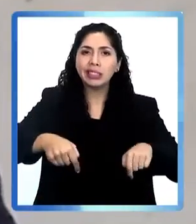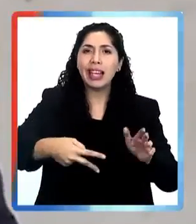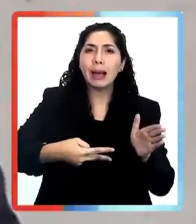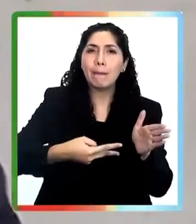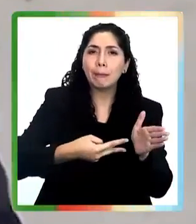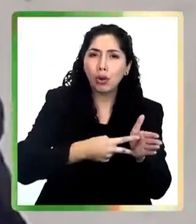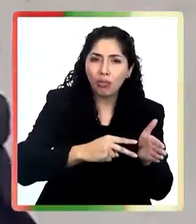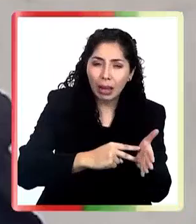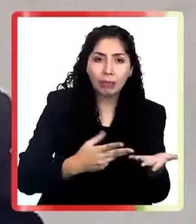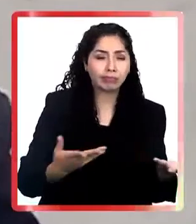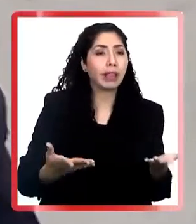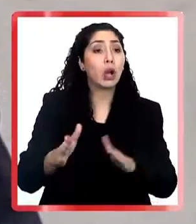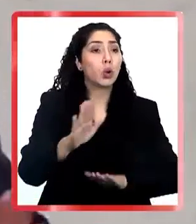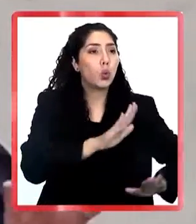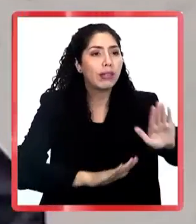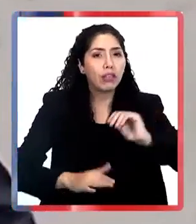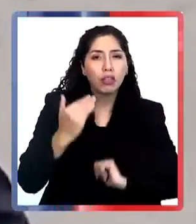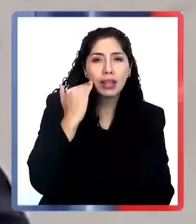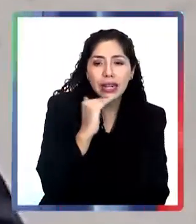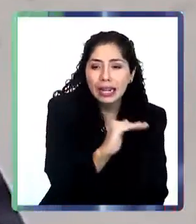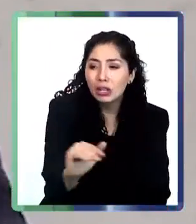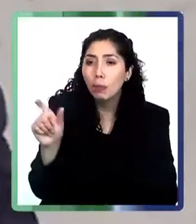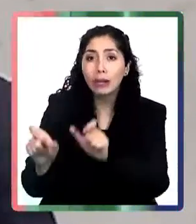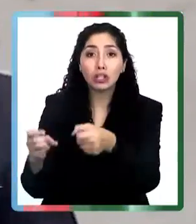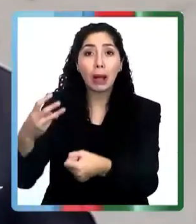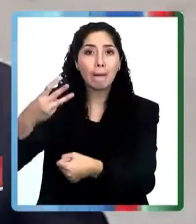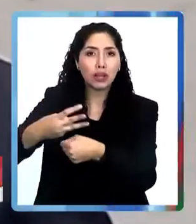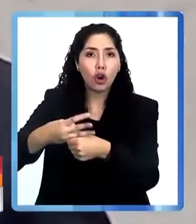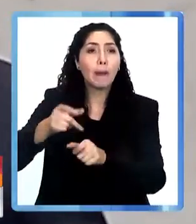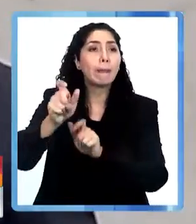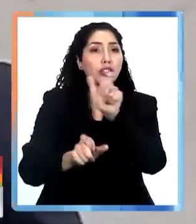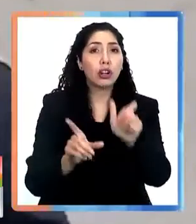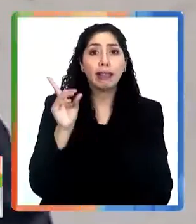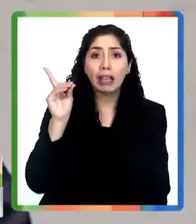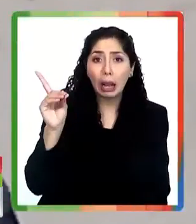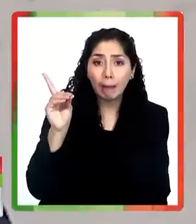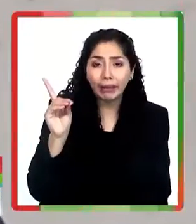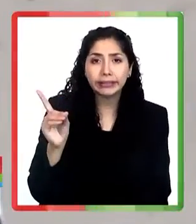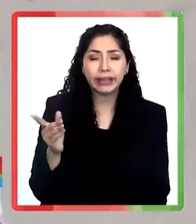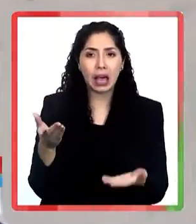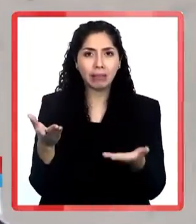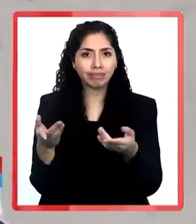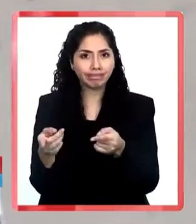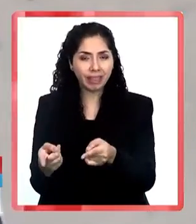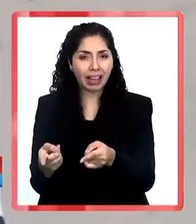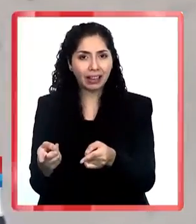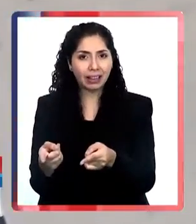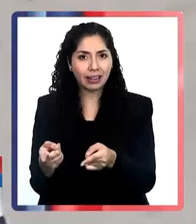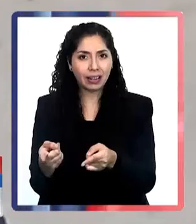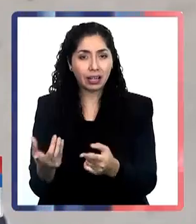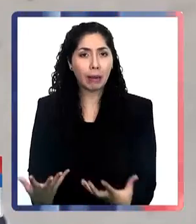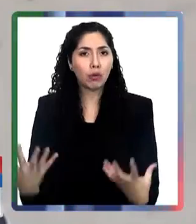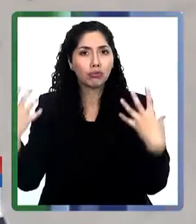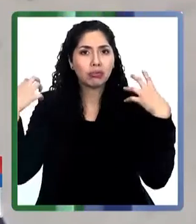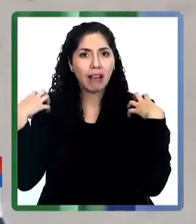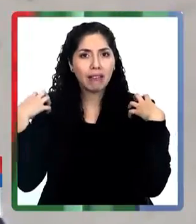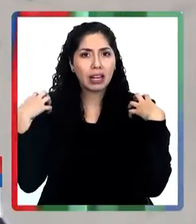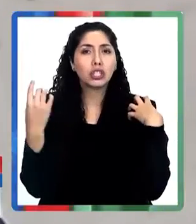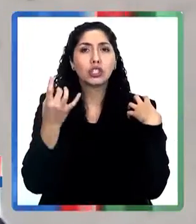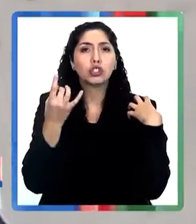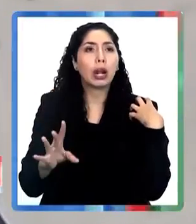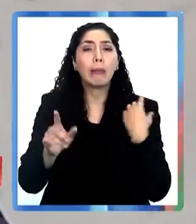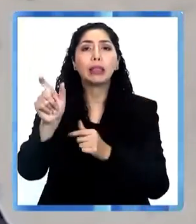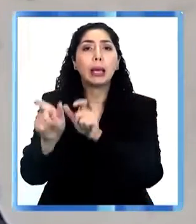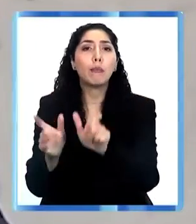el cuidado de niños personas mayores y personas con discapacidad recaiga exclusivamente en los hombros de